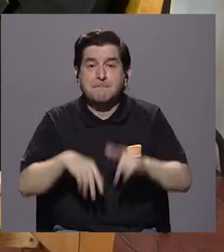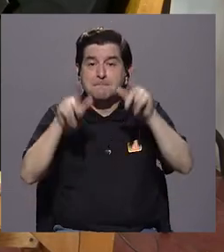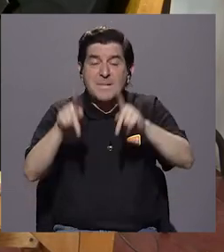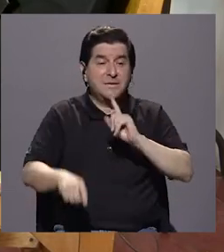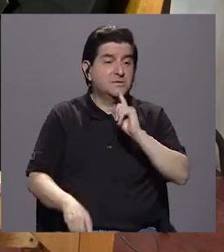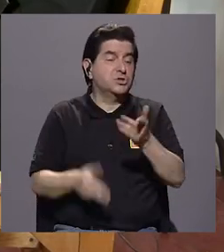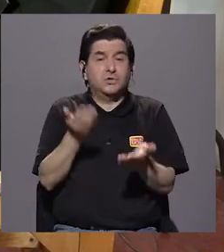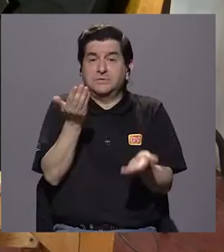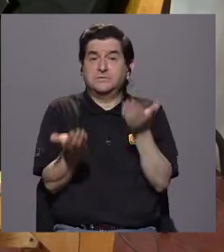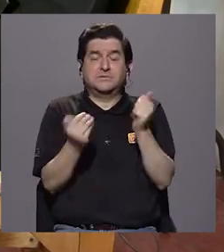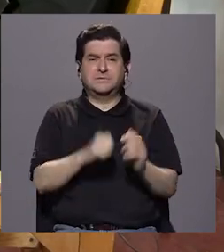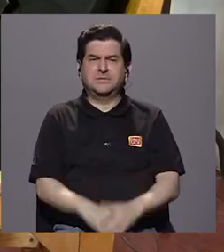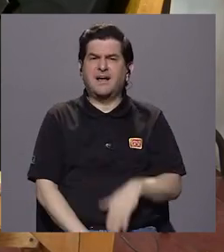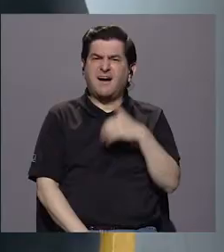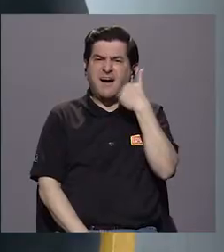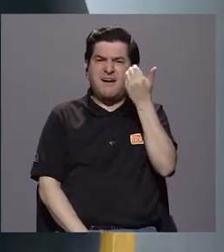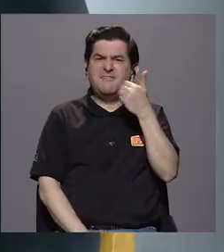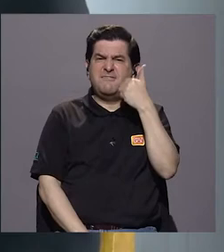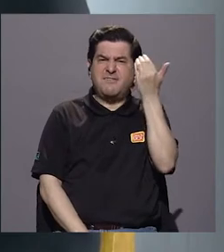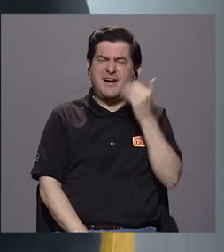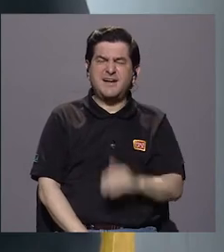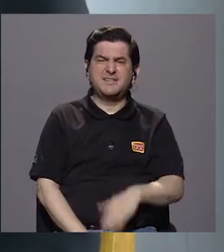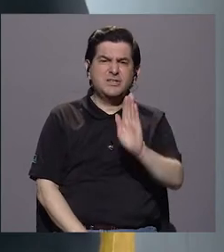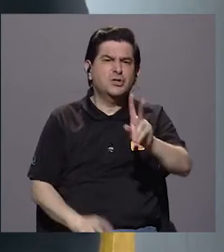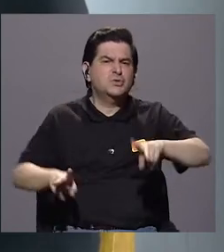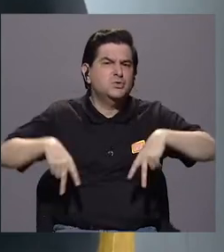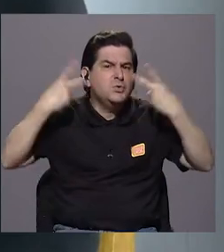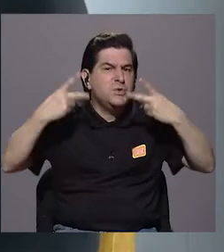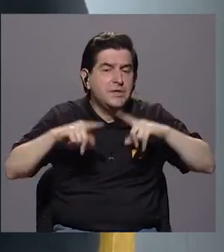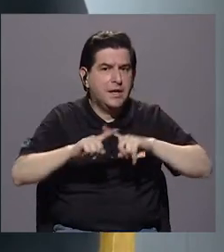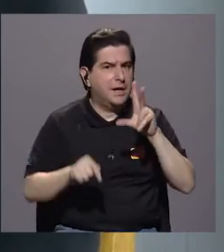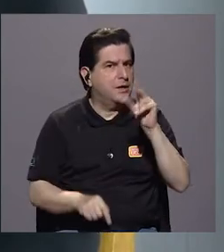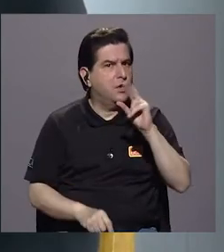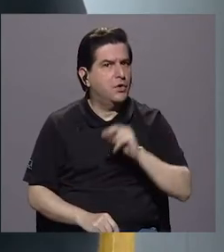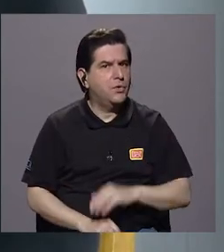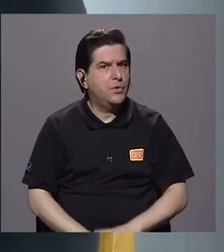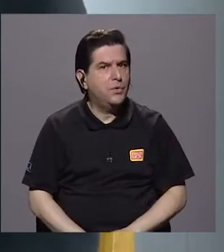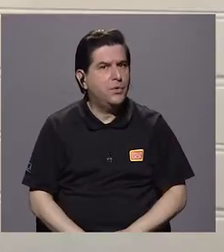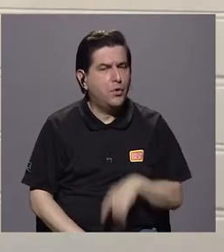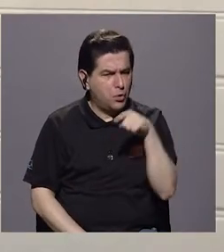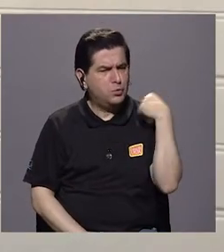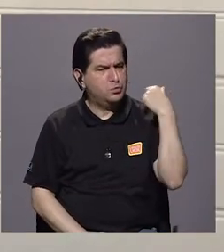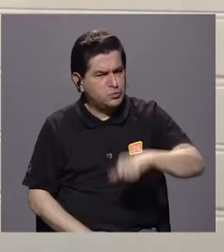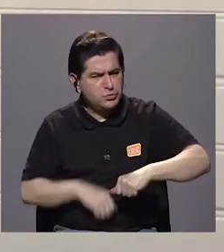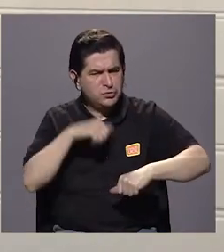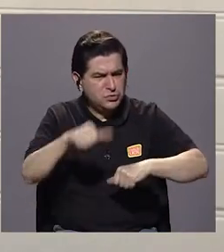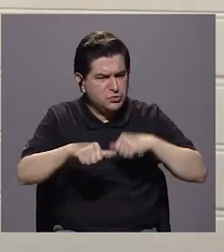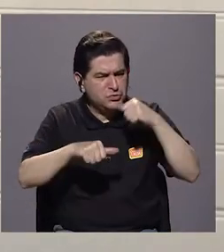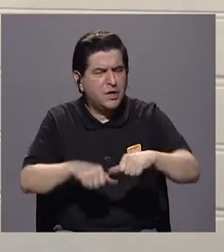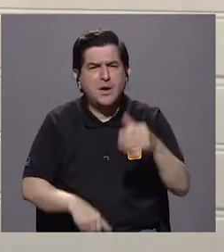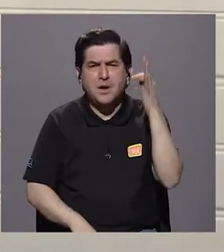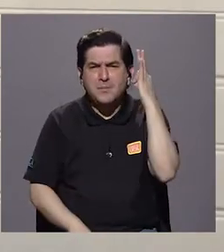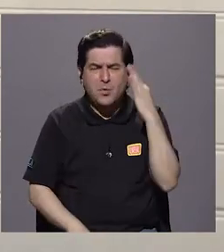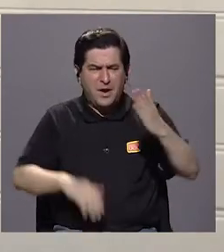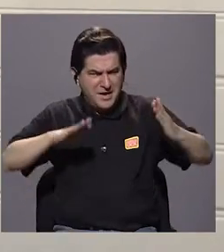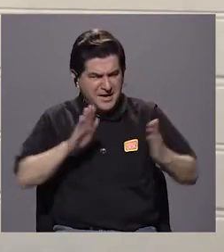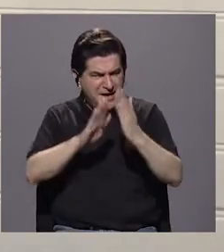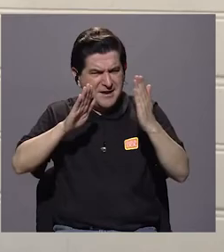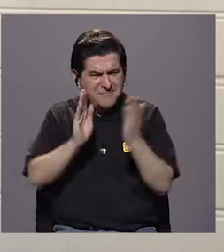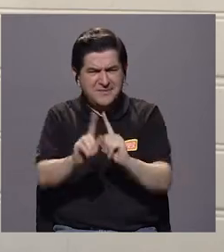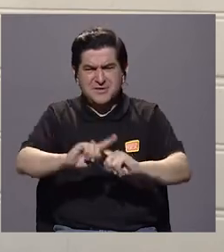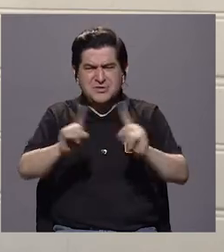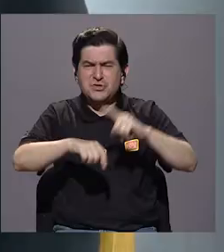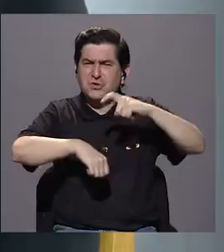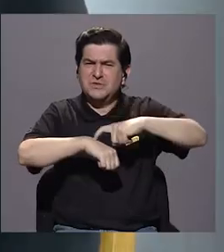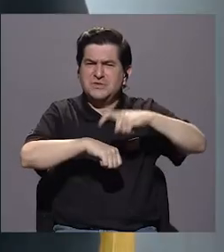decir, qué fácil la vida fue para Elena, pero para nada. Usted ha No, sido una mujer jamás. luchadora, usted ha sido una mujer que ha tenido que enfrentar una serie de